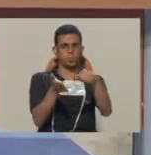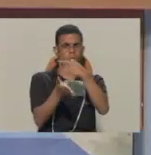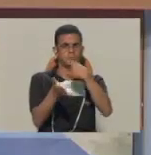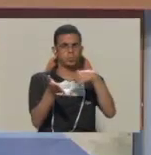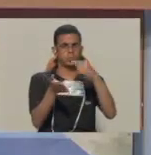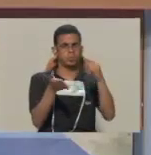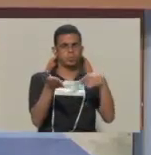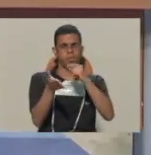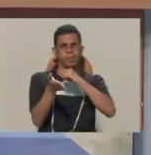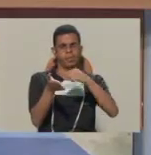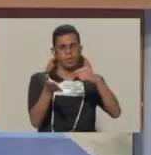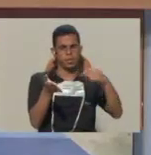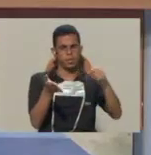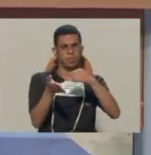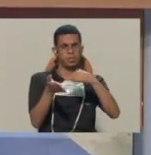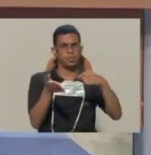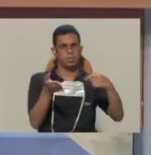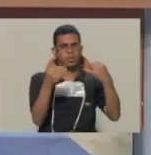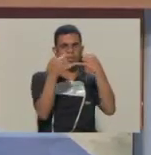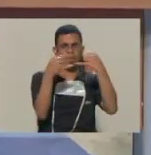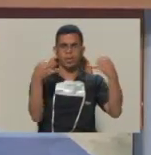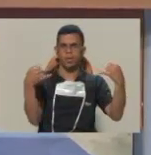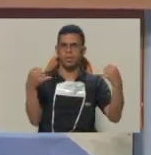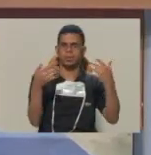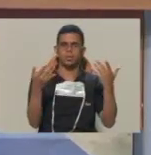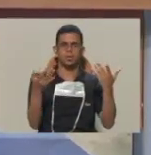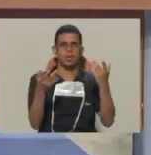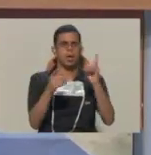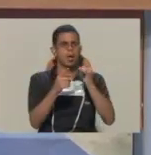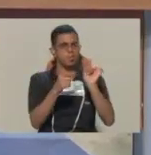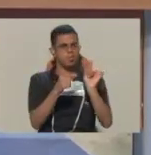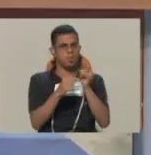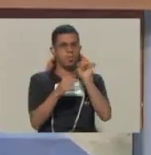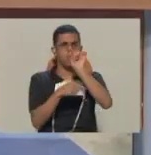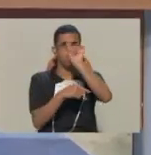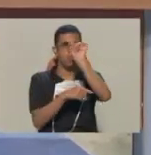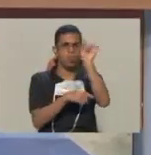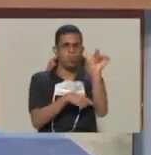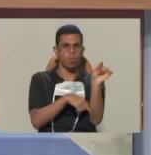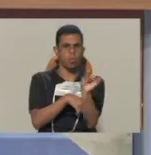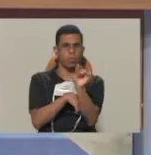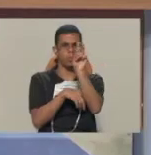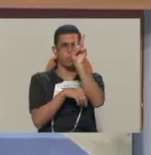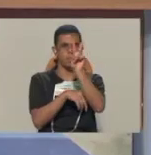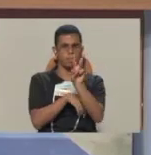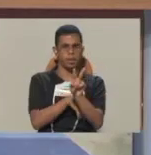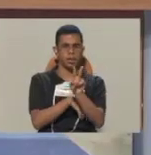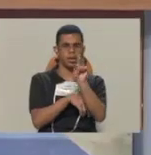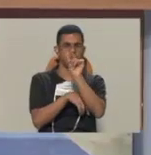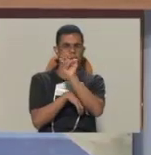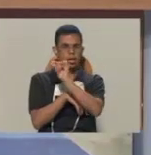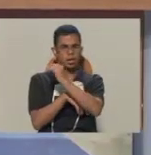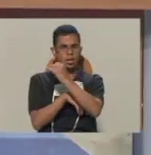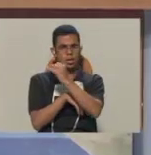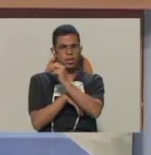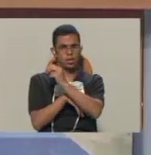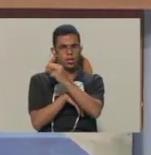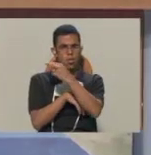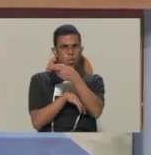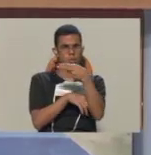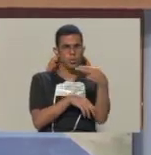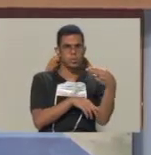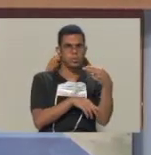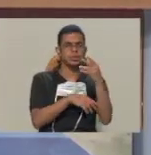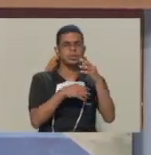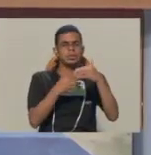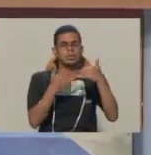va a escribir líneas, ¿verdad? Al inicio curvas, verticales,